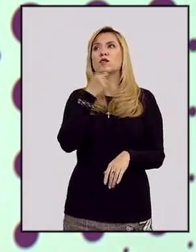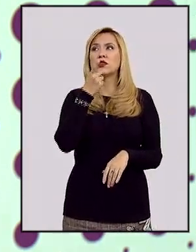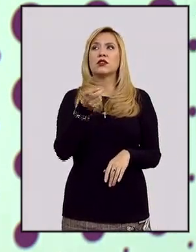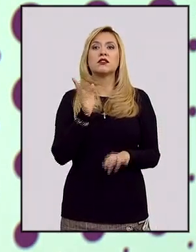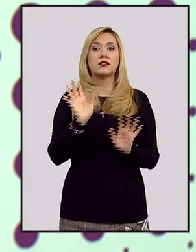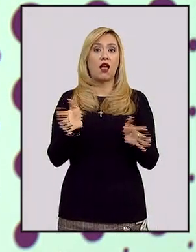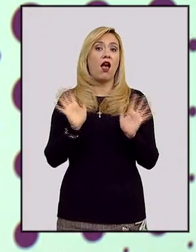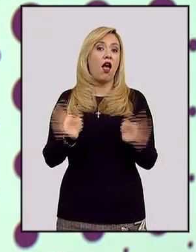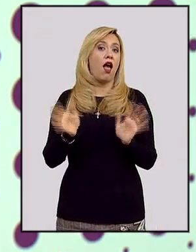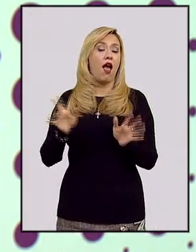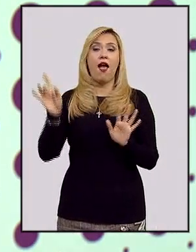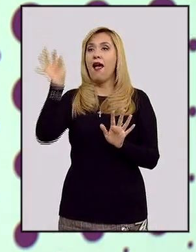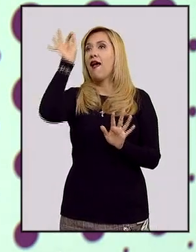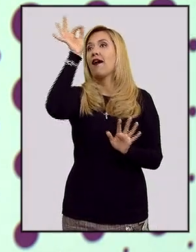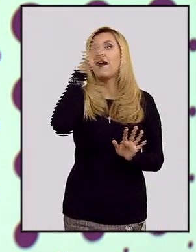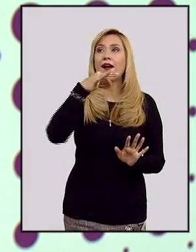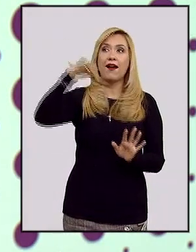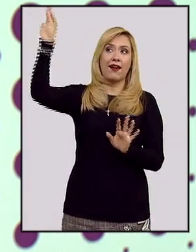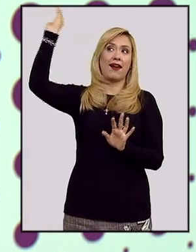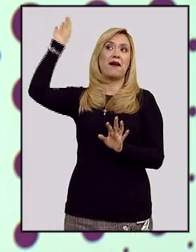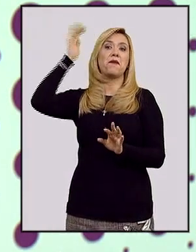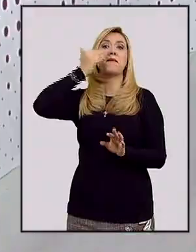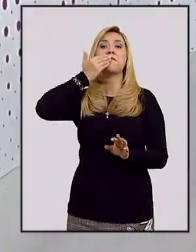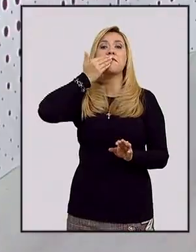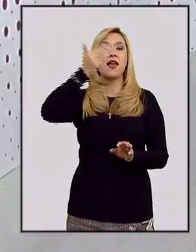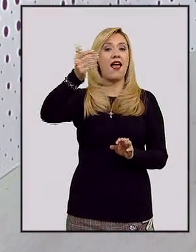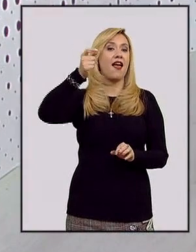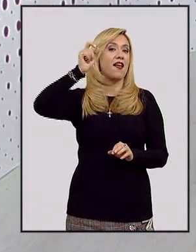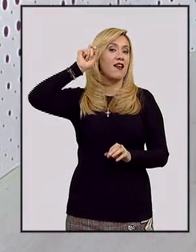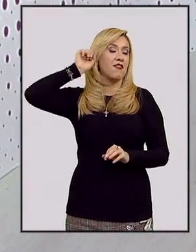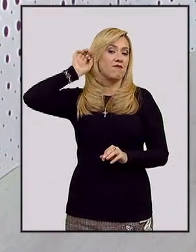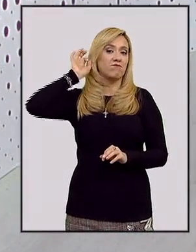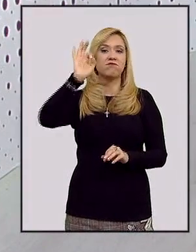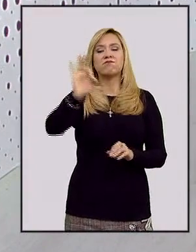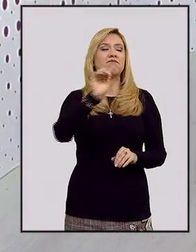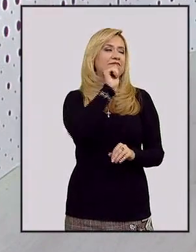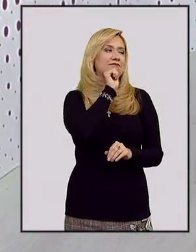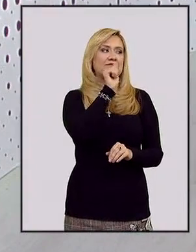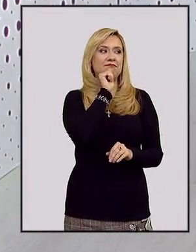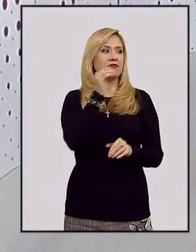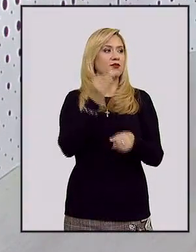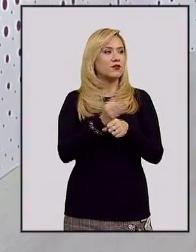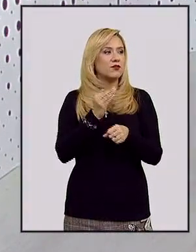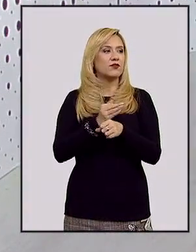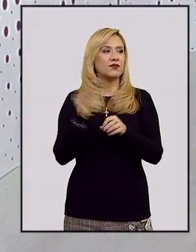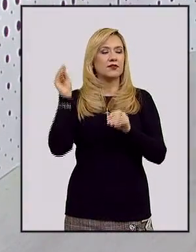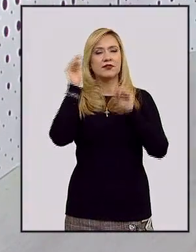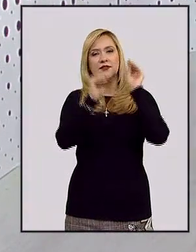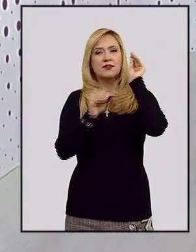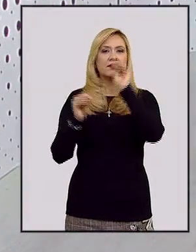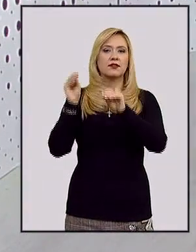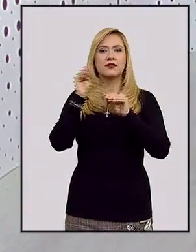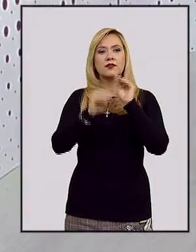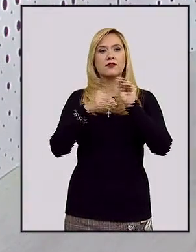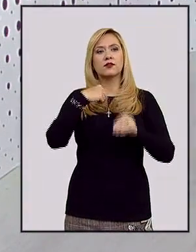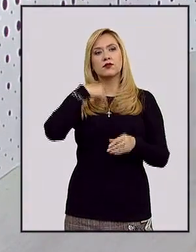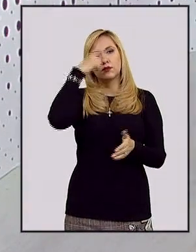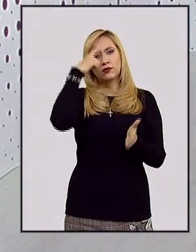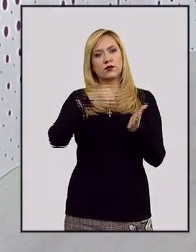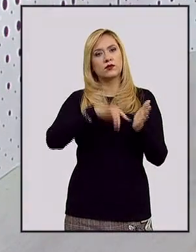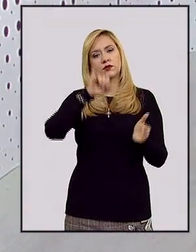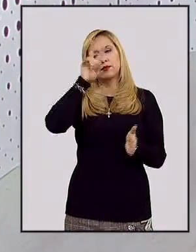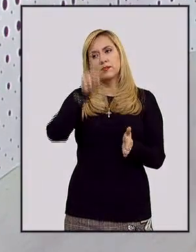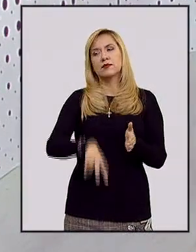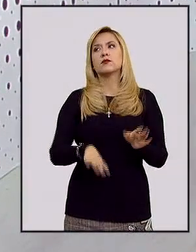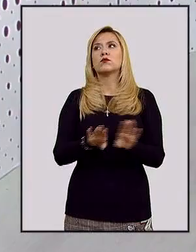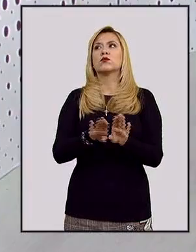tiene la super palomita, todavía no, pero todavía estamos en construcción. Estamos en construcción y creo que también es muy importante reconocer los